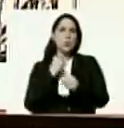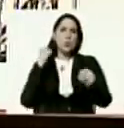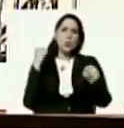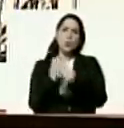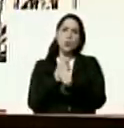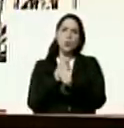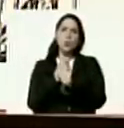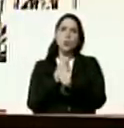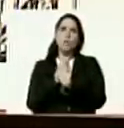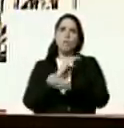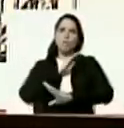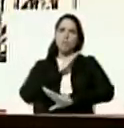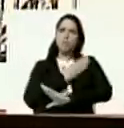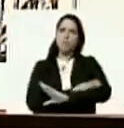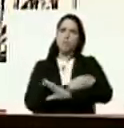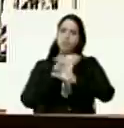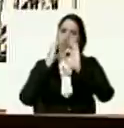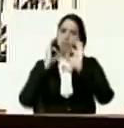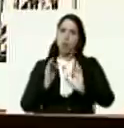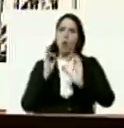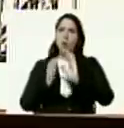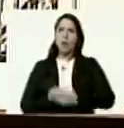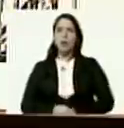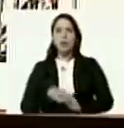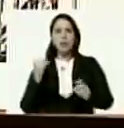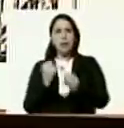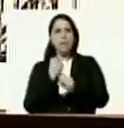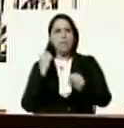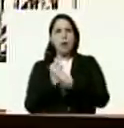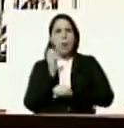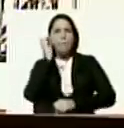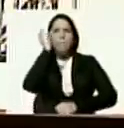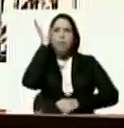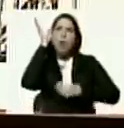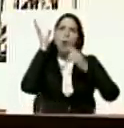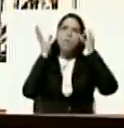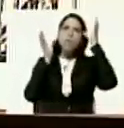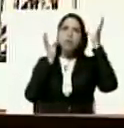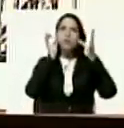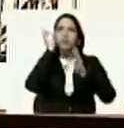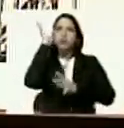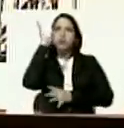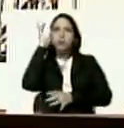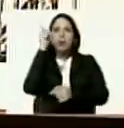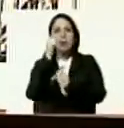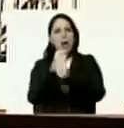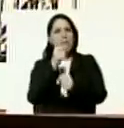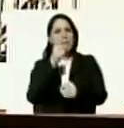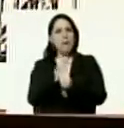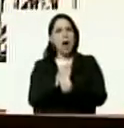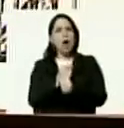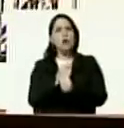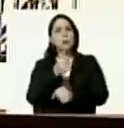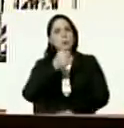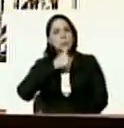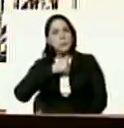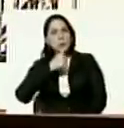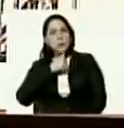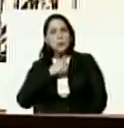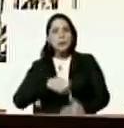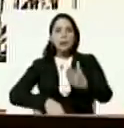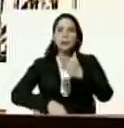fecundo, en el trabajo creador, en el trabajo perseverante.